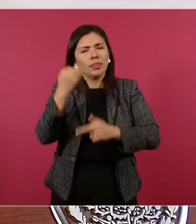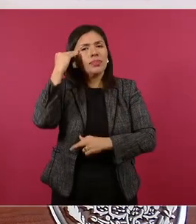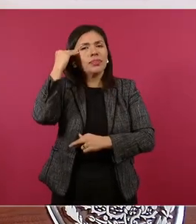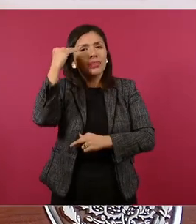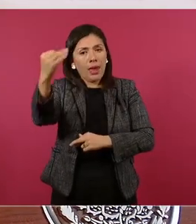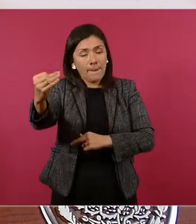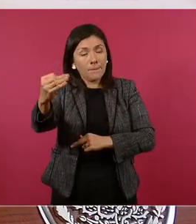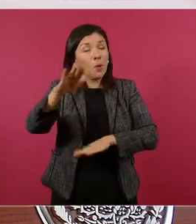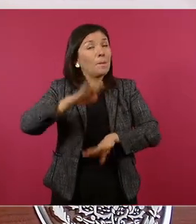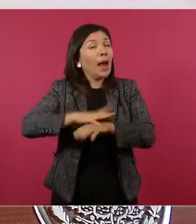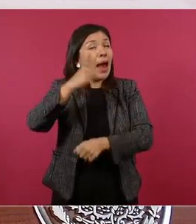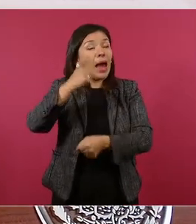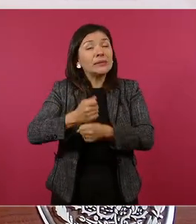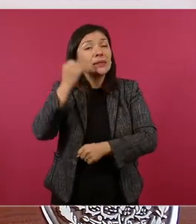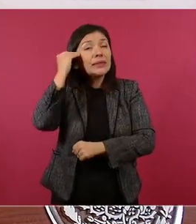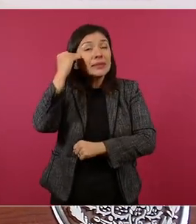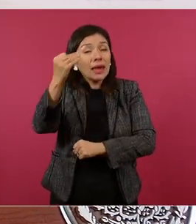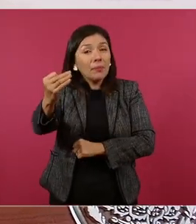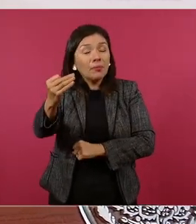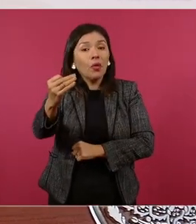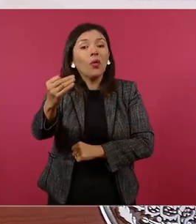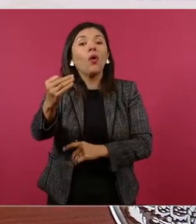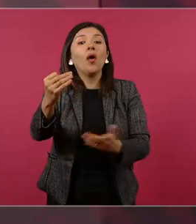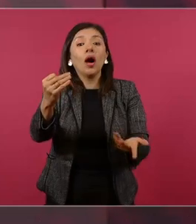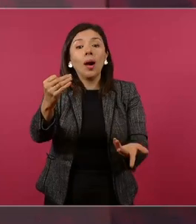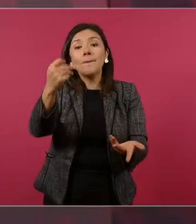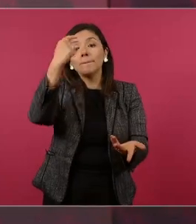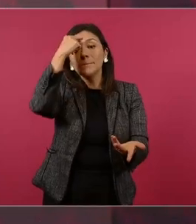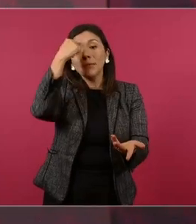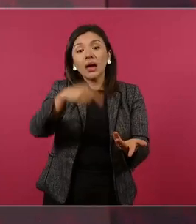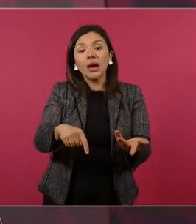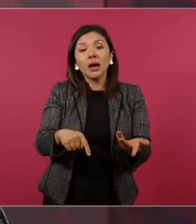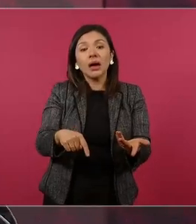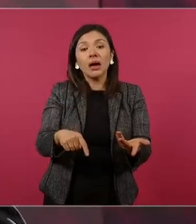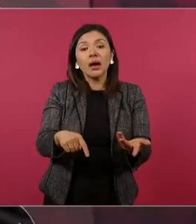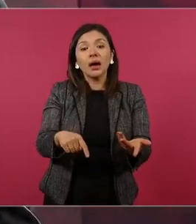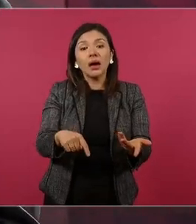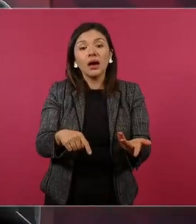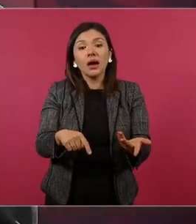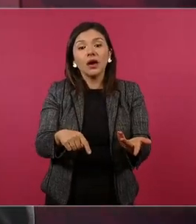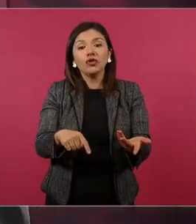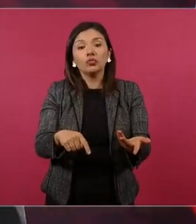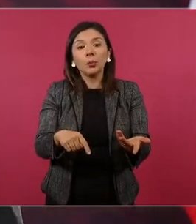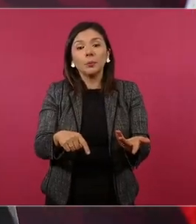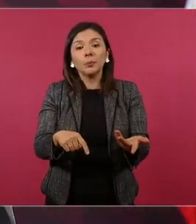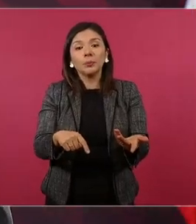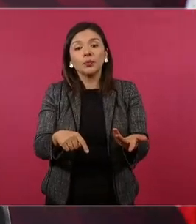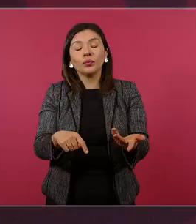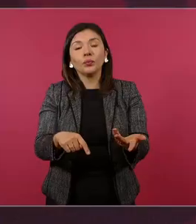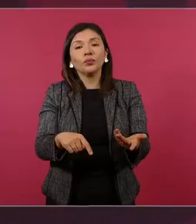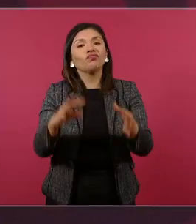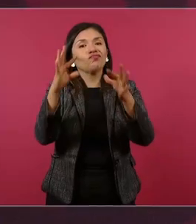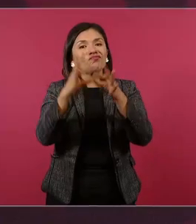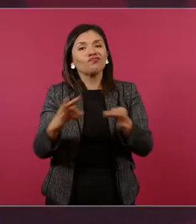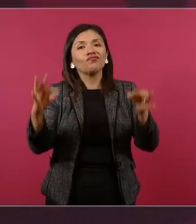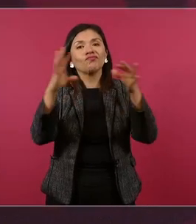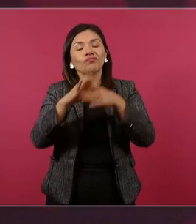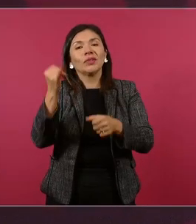tiempo sobre todo para eh la